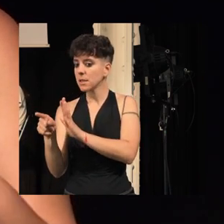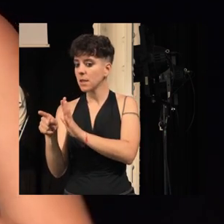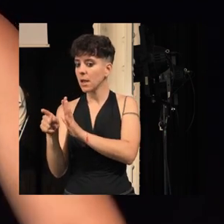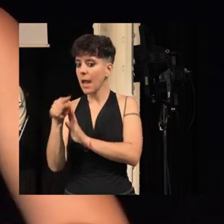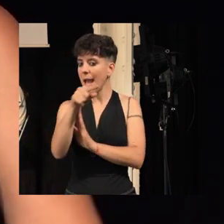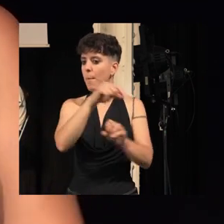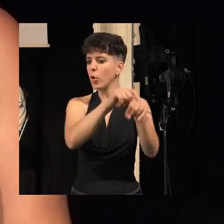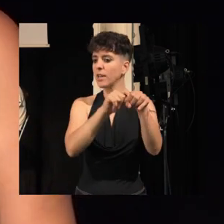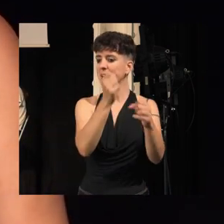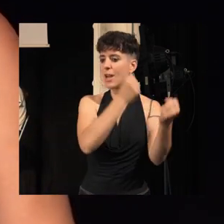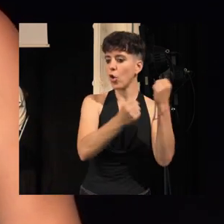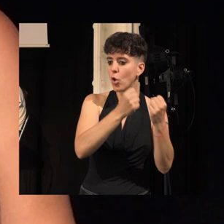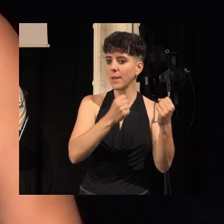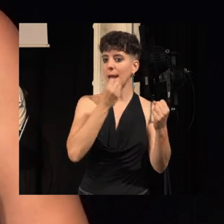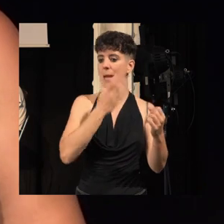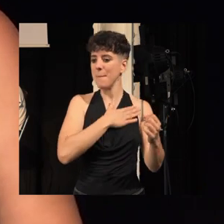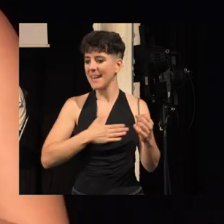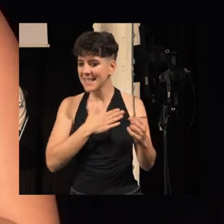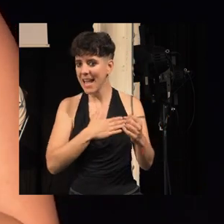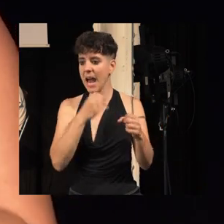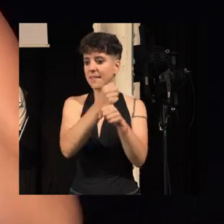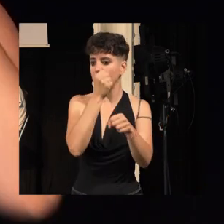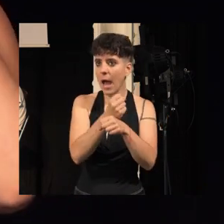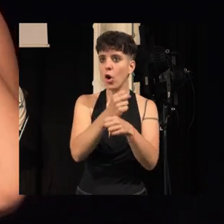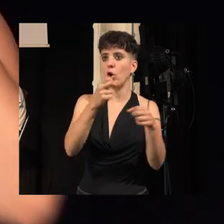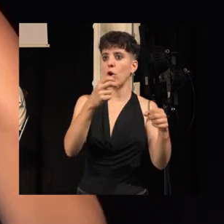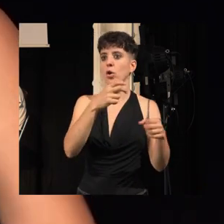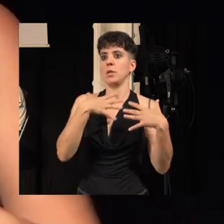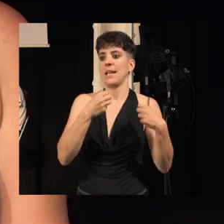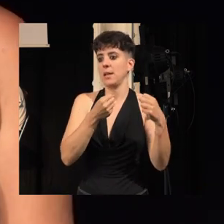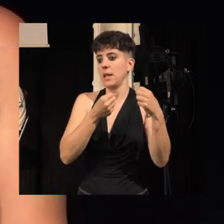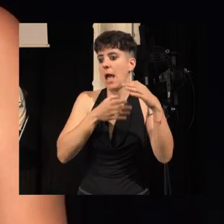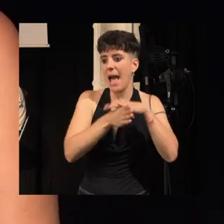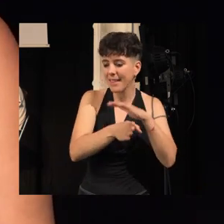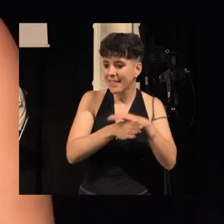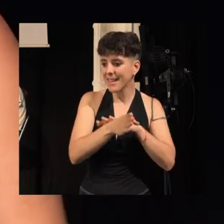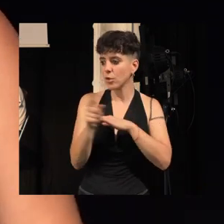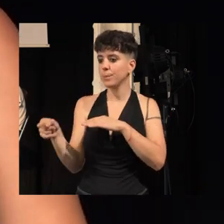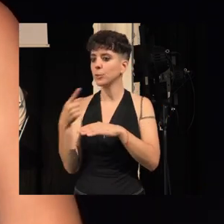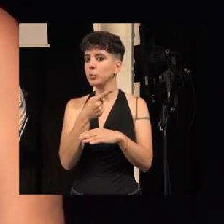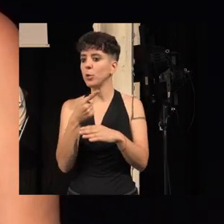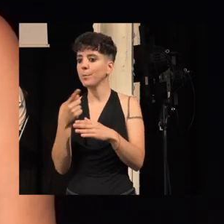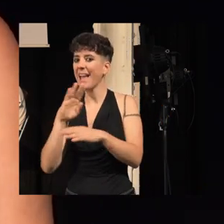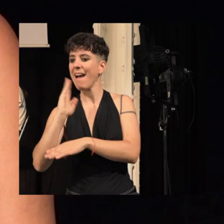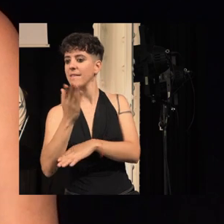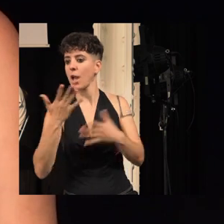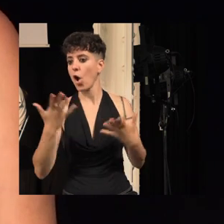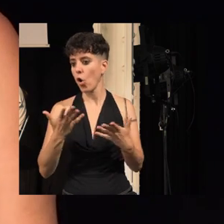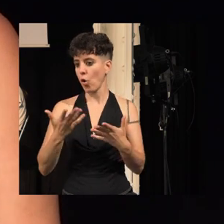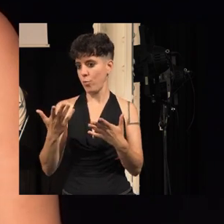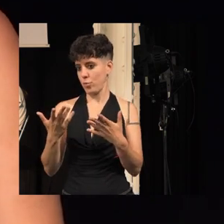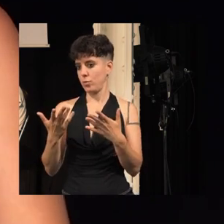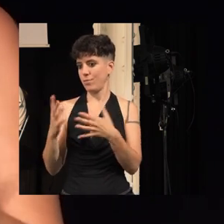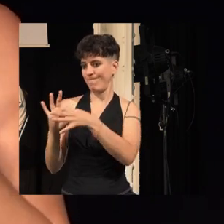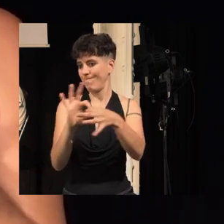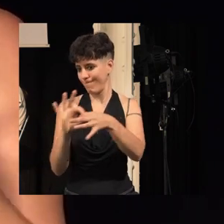de bienestar, en las políticas sociales, de trabajo, de acceso a la sanidad, a la vivienda, en las políticas migratorias, penitenciarias? Y por otro